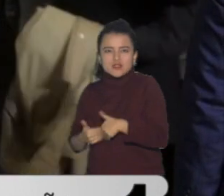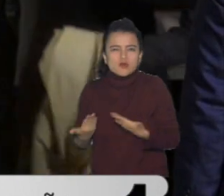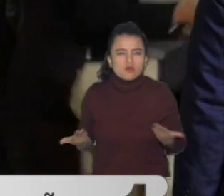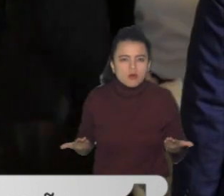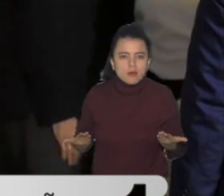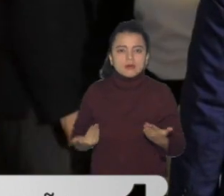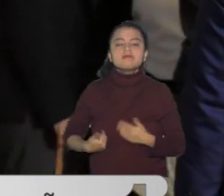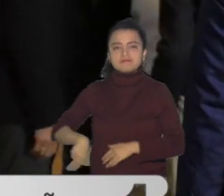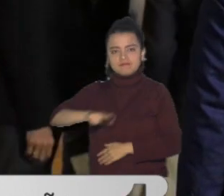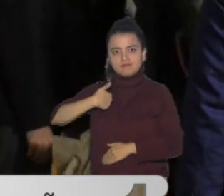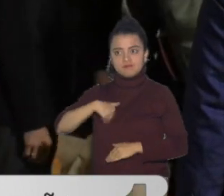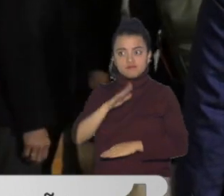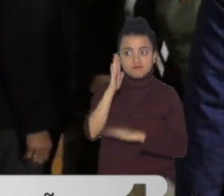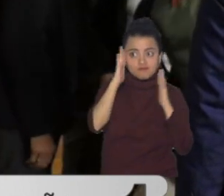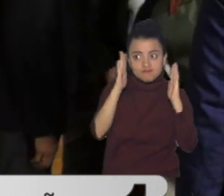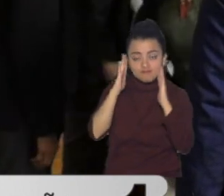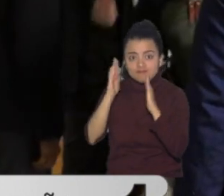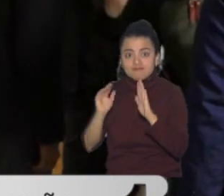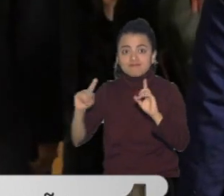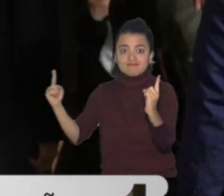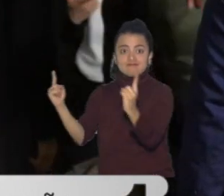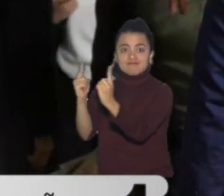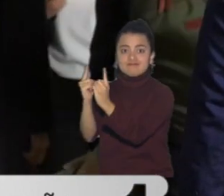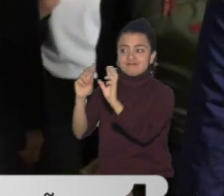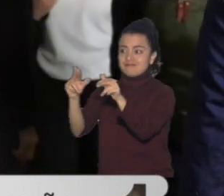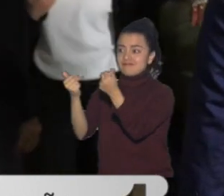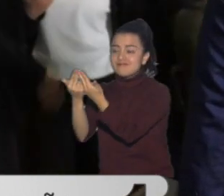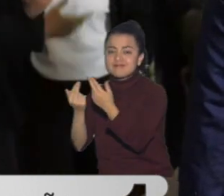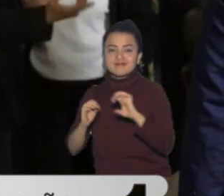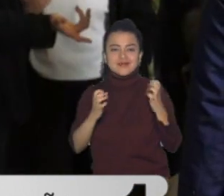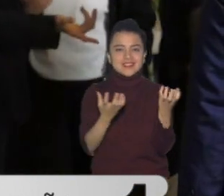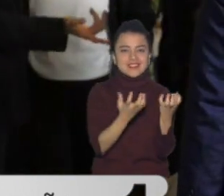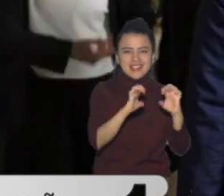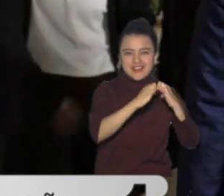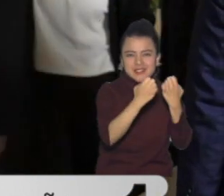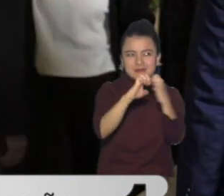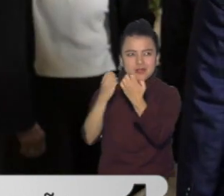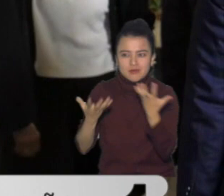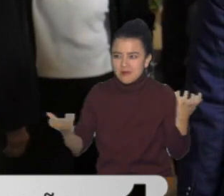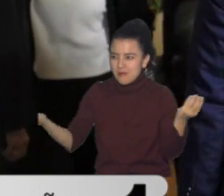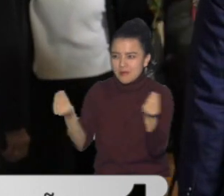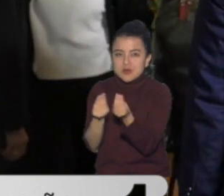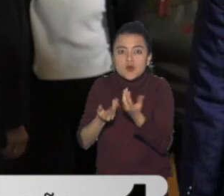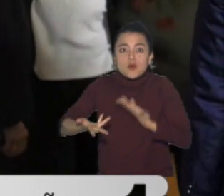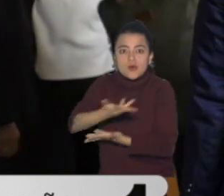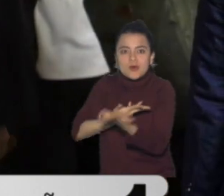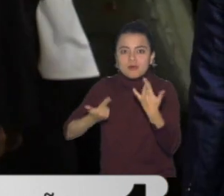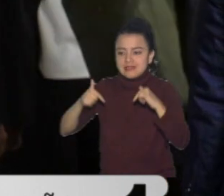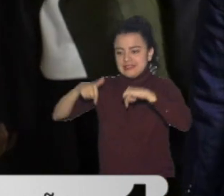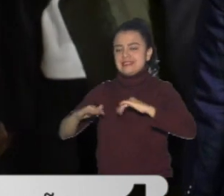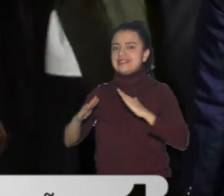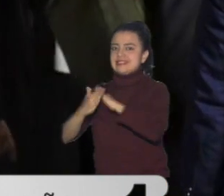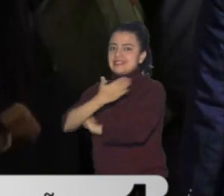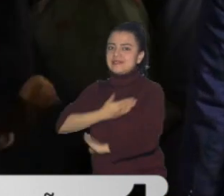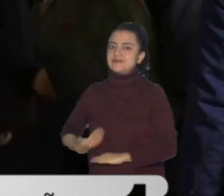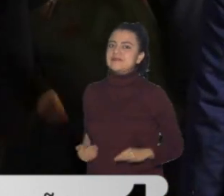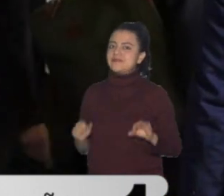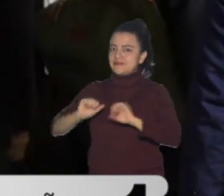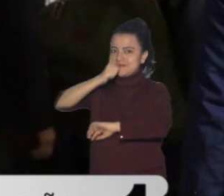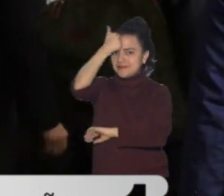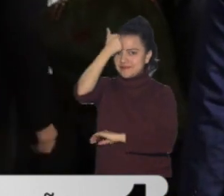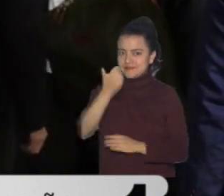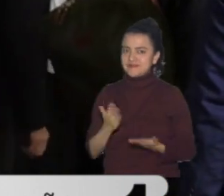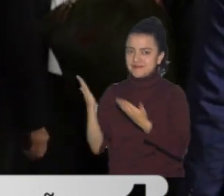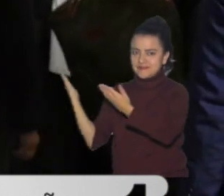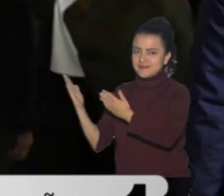esas reuniones del presidente electo y también del presidente Iván Duque aquí en la Casa de Nariño para llevarles a ustedes